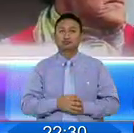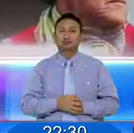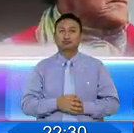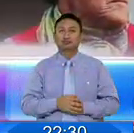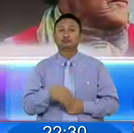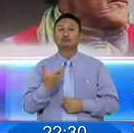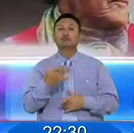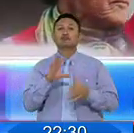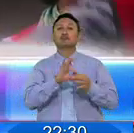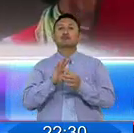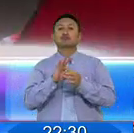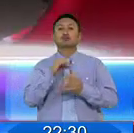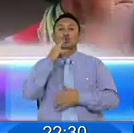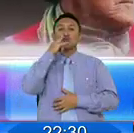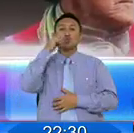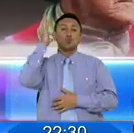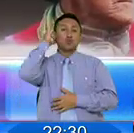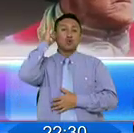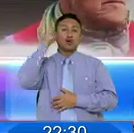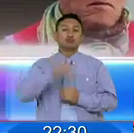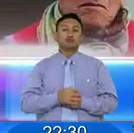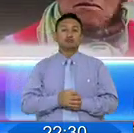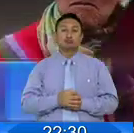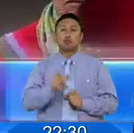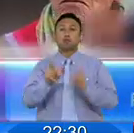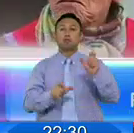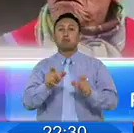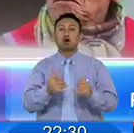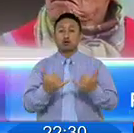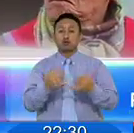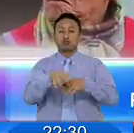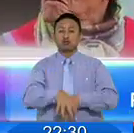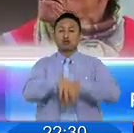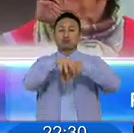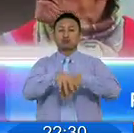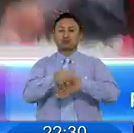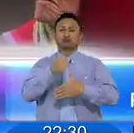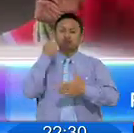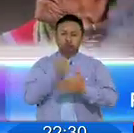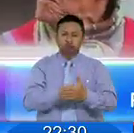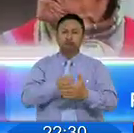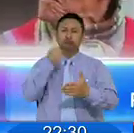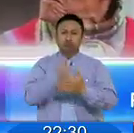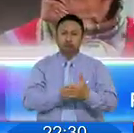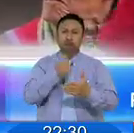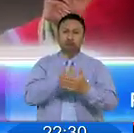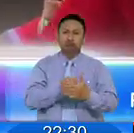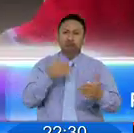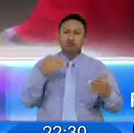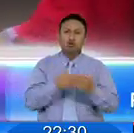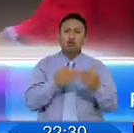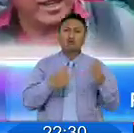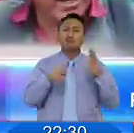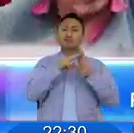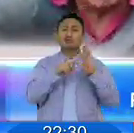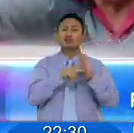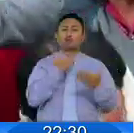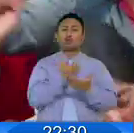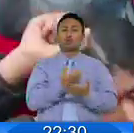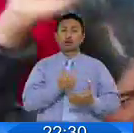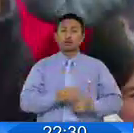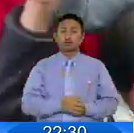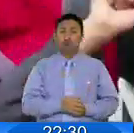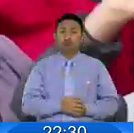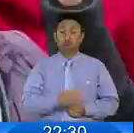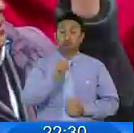Compañeros y compañeras, el pueblo está de pie luchando en contra de esas medidas económicas. Cuentan que